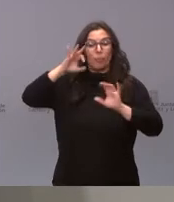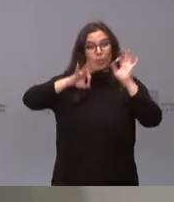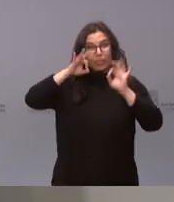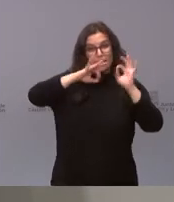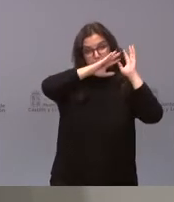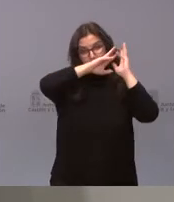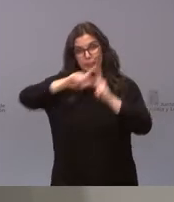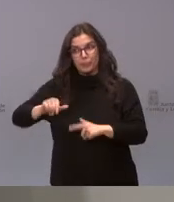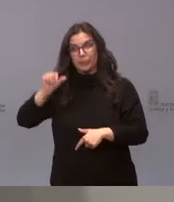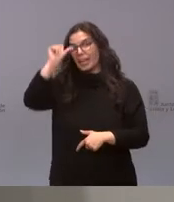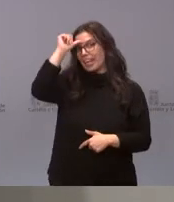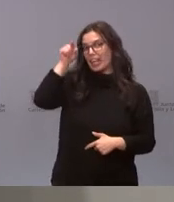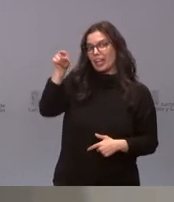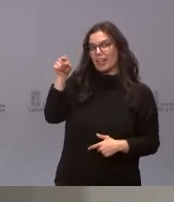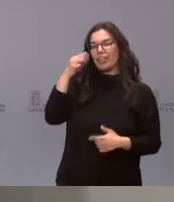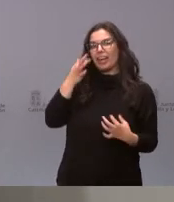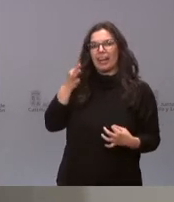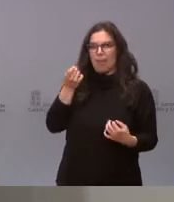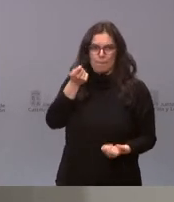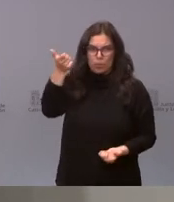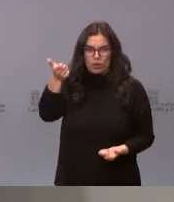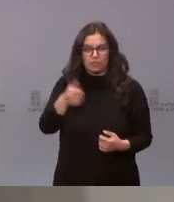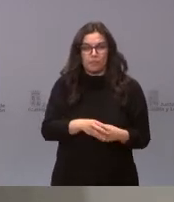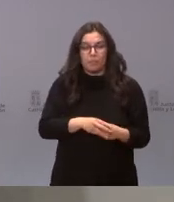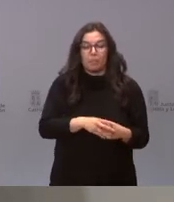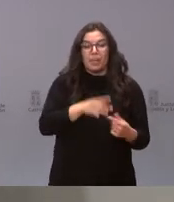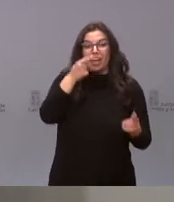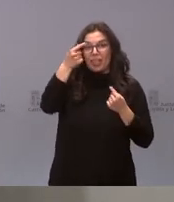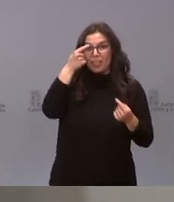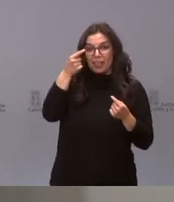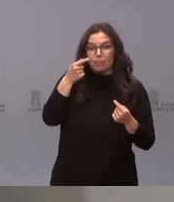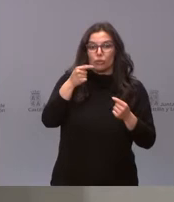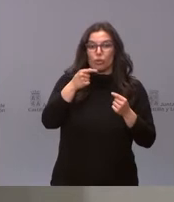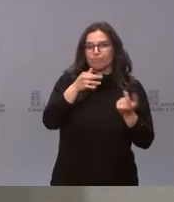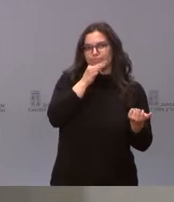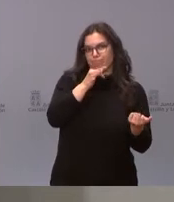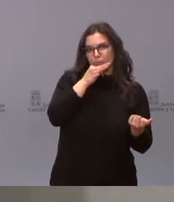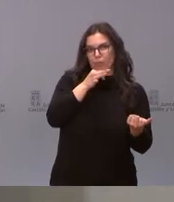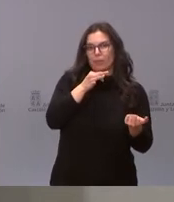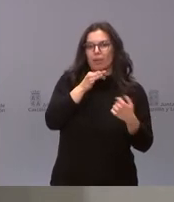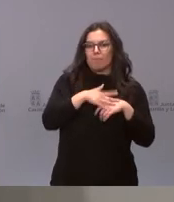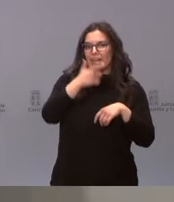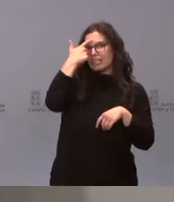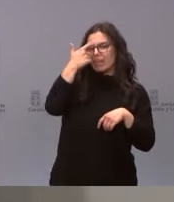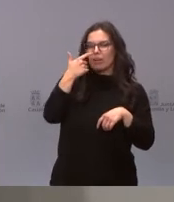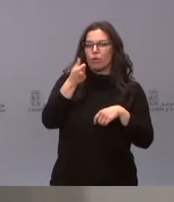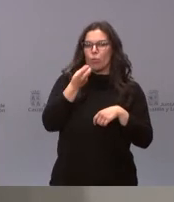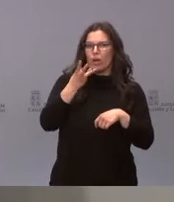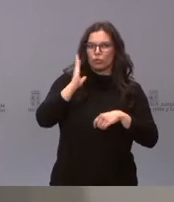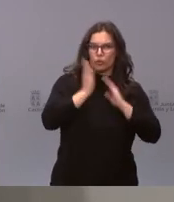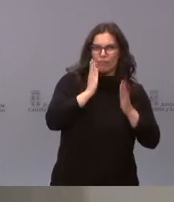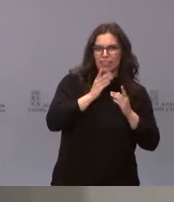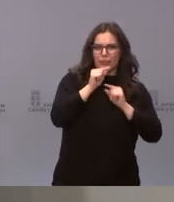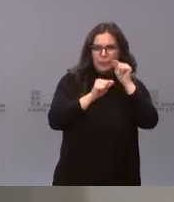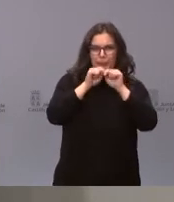en la india es muy bajo todavía faltan datos para poder establecer su prevalencia y su posible impacto en la transmisión de